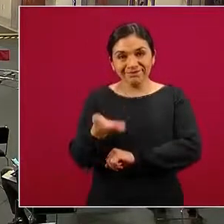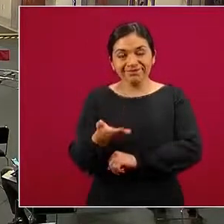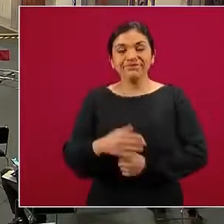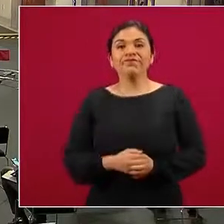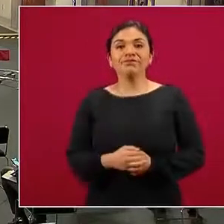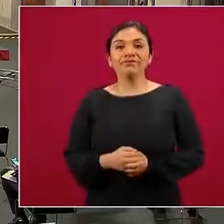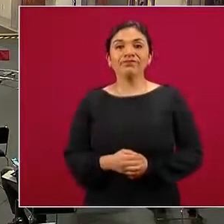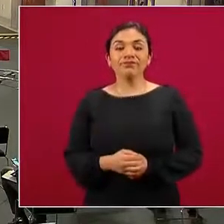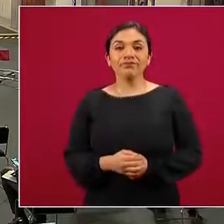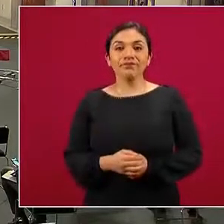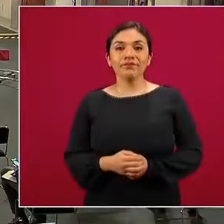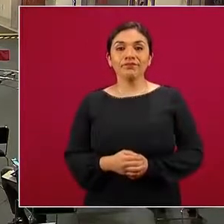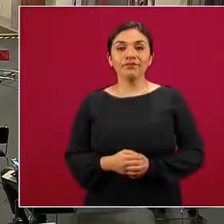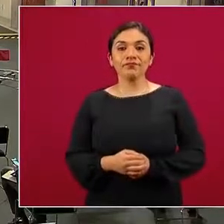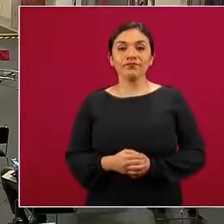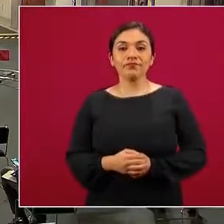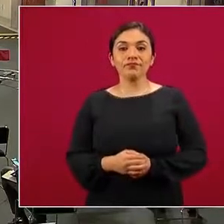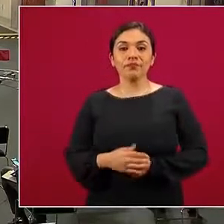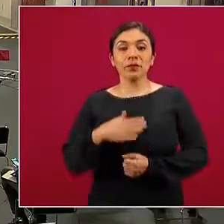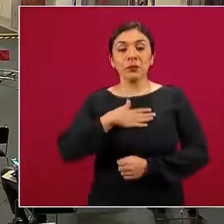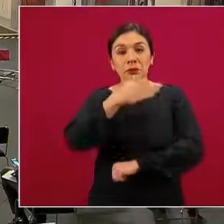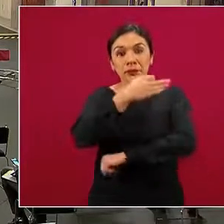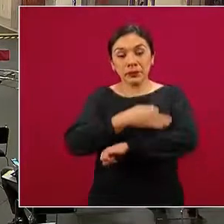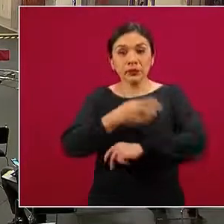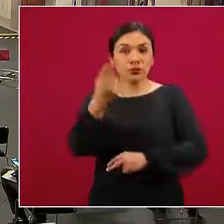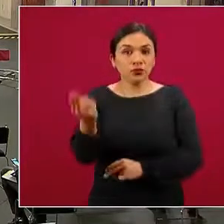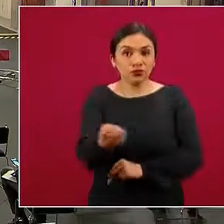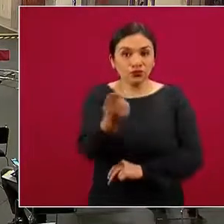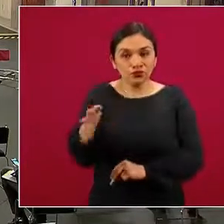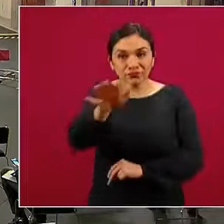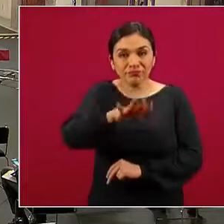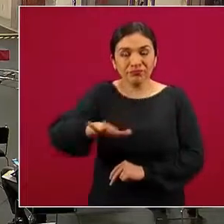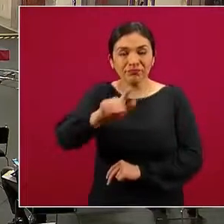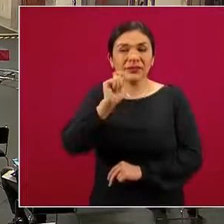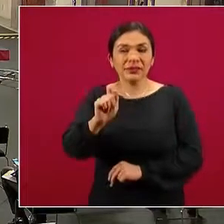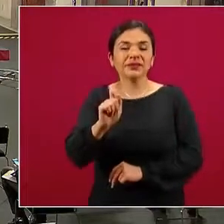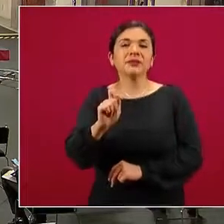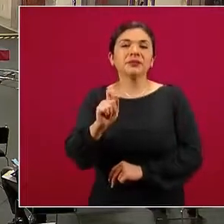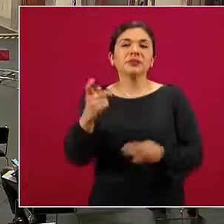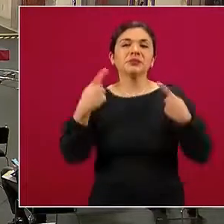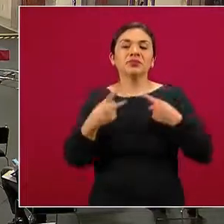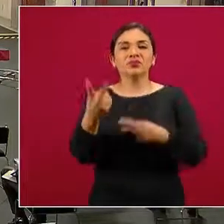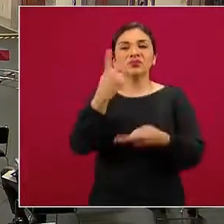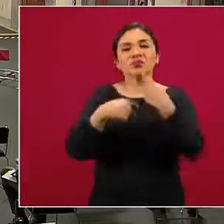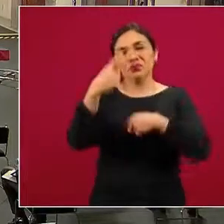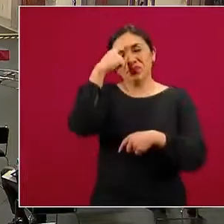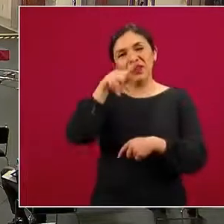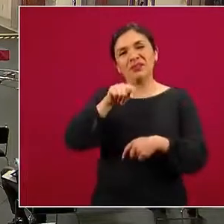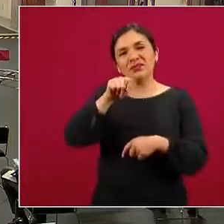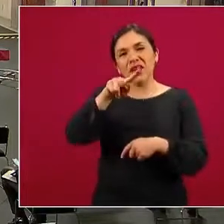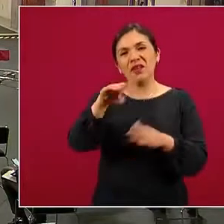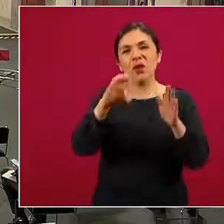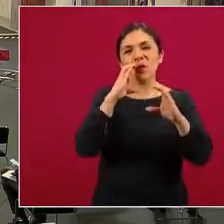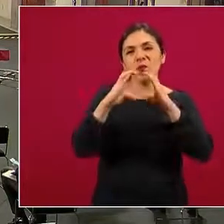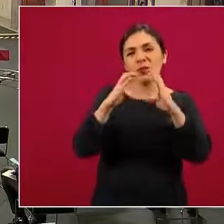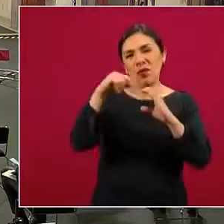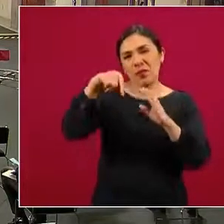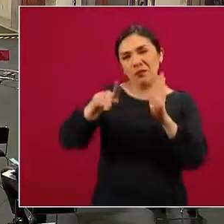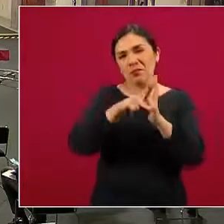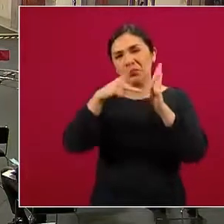Muy buenas tardes a ustedes, representantes de los medios de información de nuestro